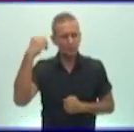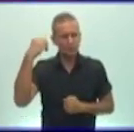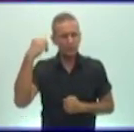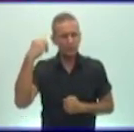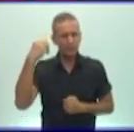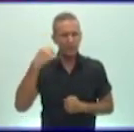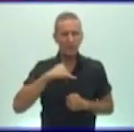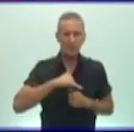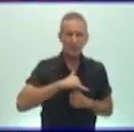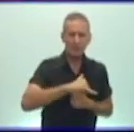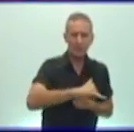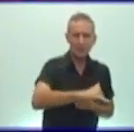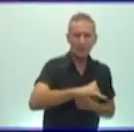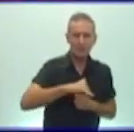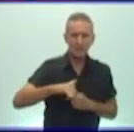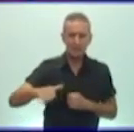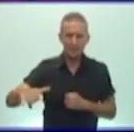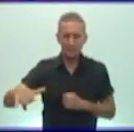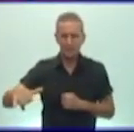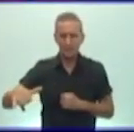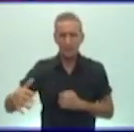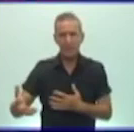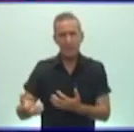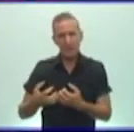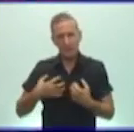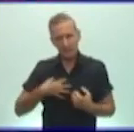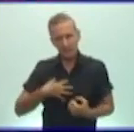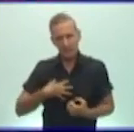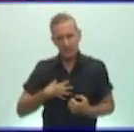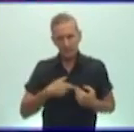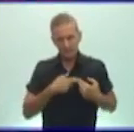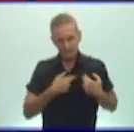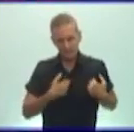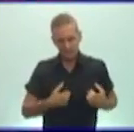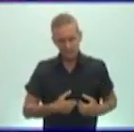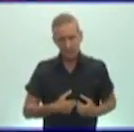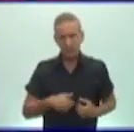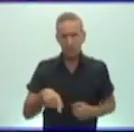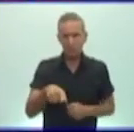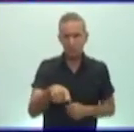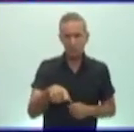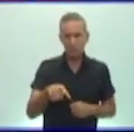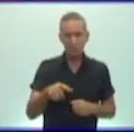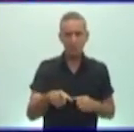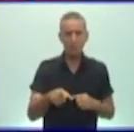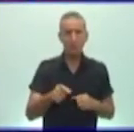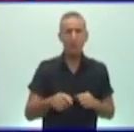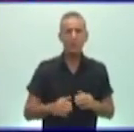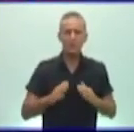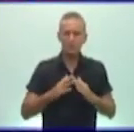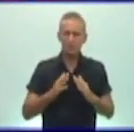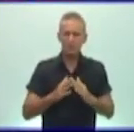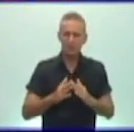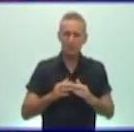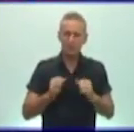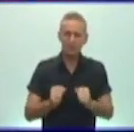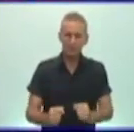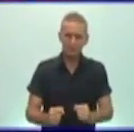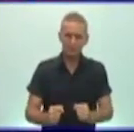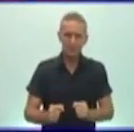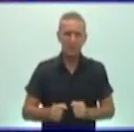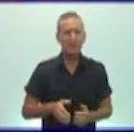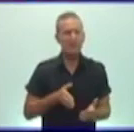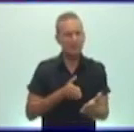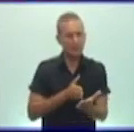la distancia, la llevas en el corazón. Ustedes quédense en casa. Nosotros, desde aquí,